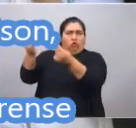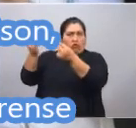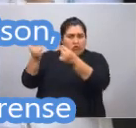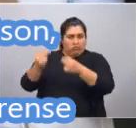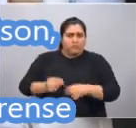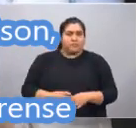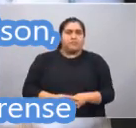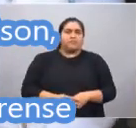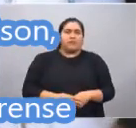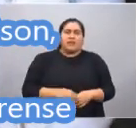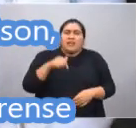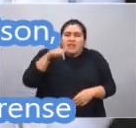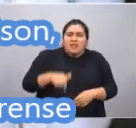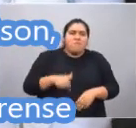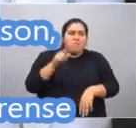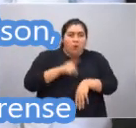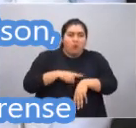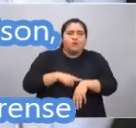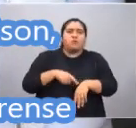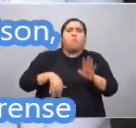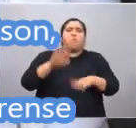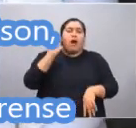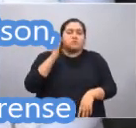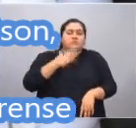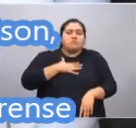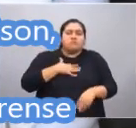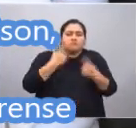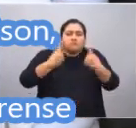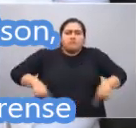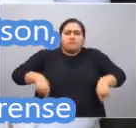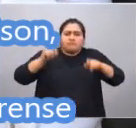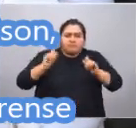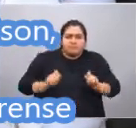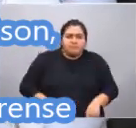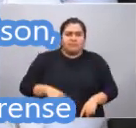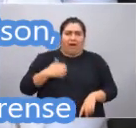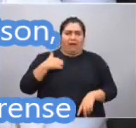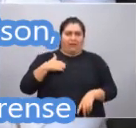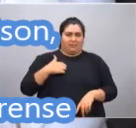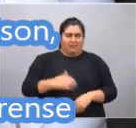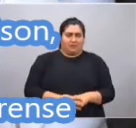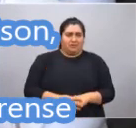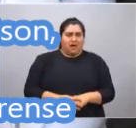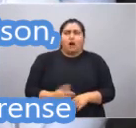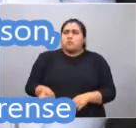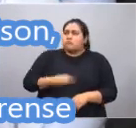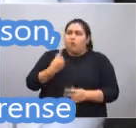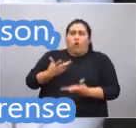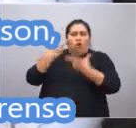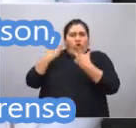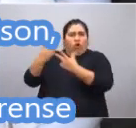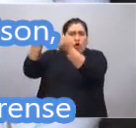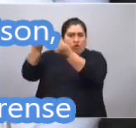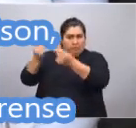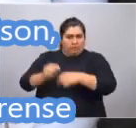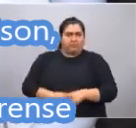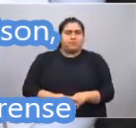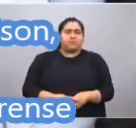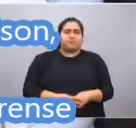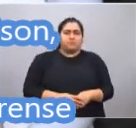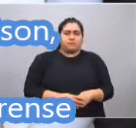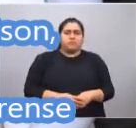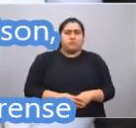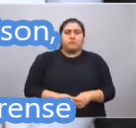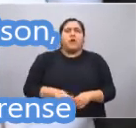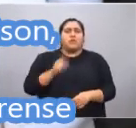puesta en cuestión de la soberanía argentina. Es un rechazo también a